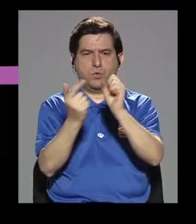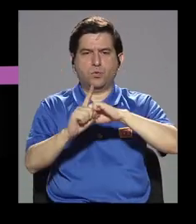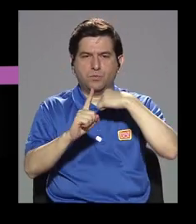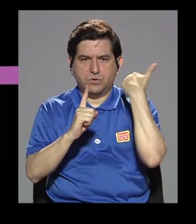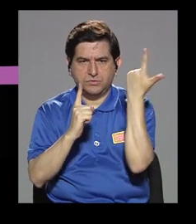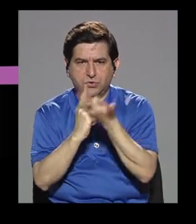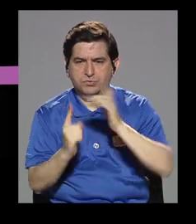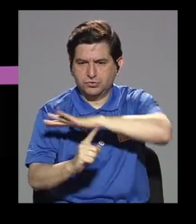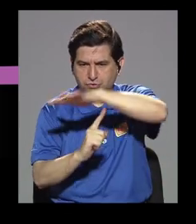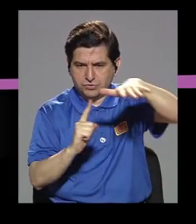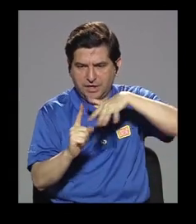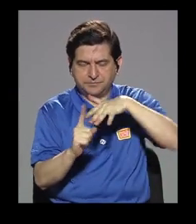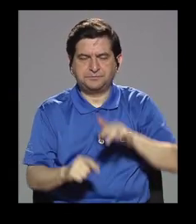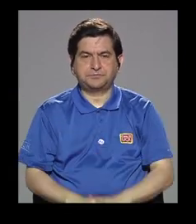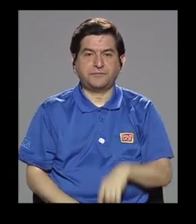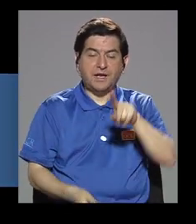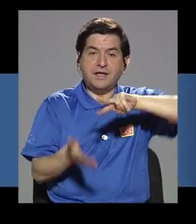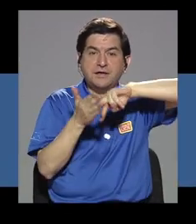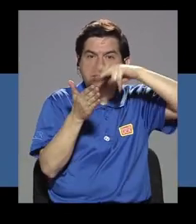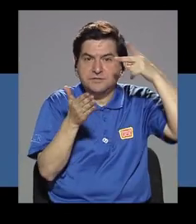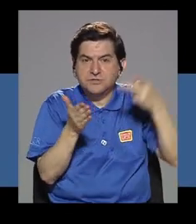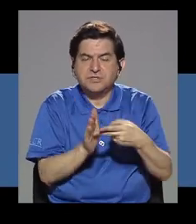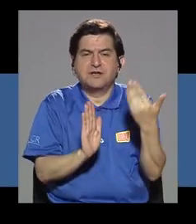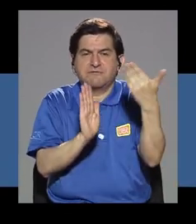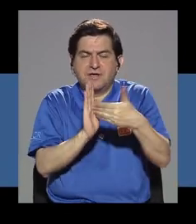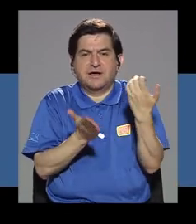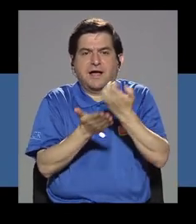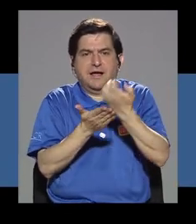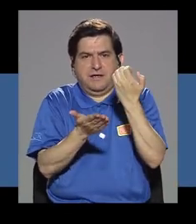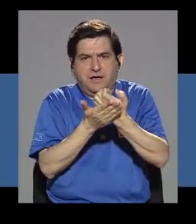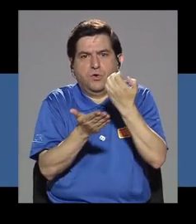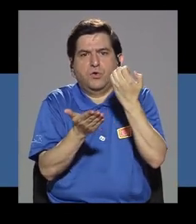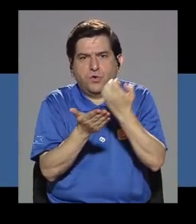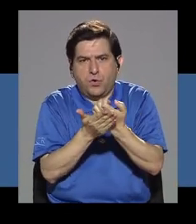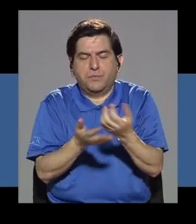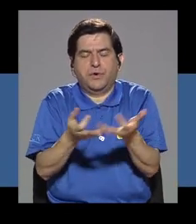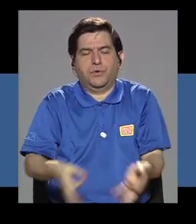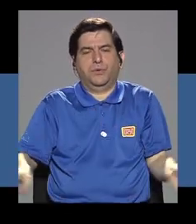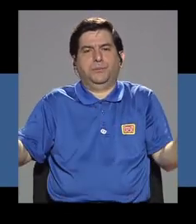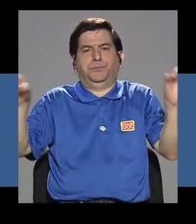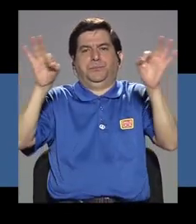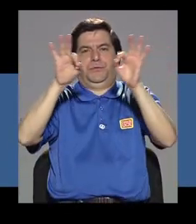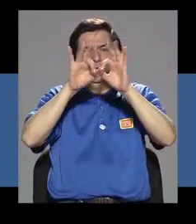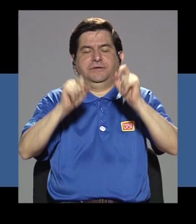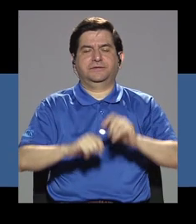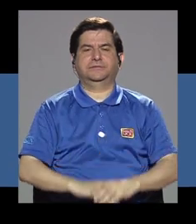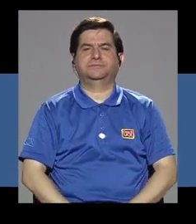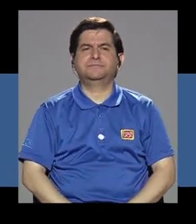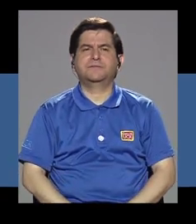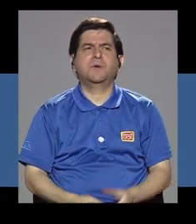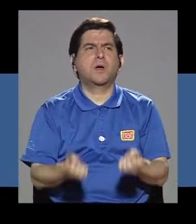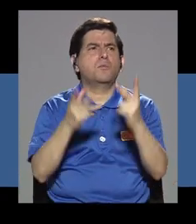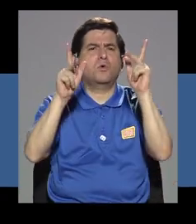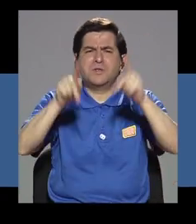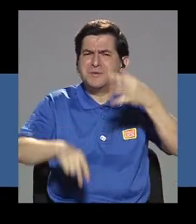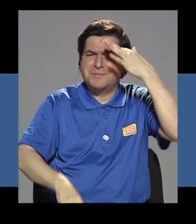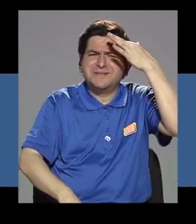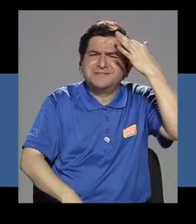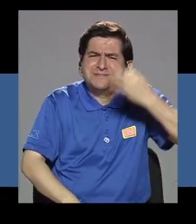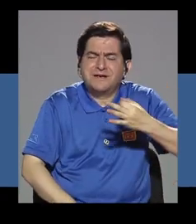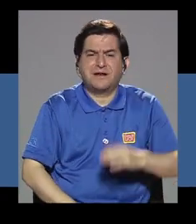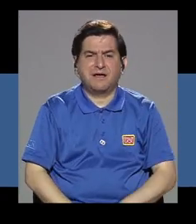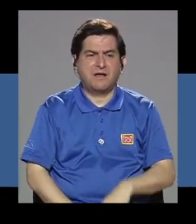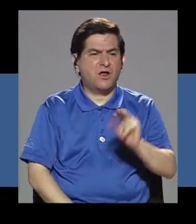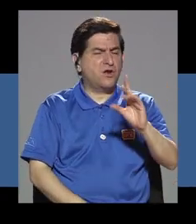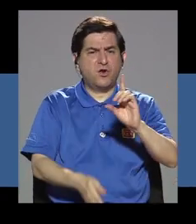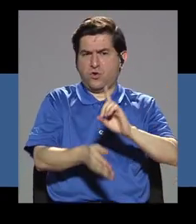núcleo social, y esto pues va a generar un deterioro económico pues en forma importante. Muchas personas creen